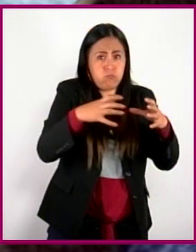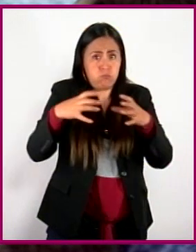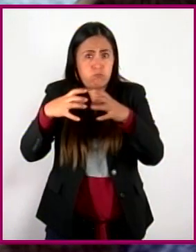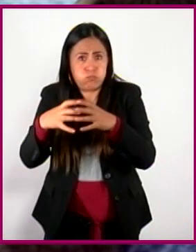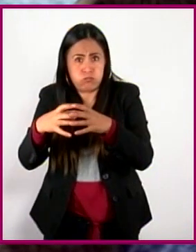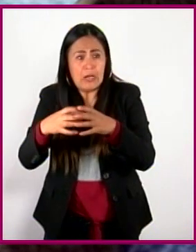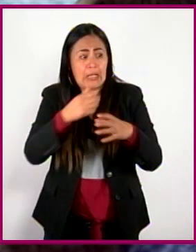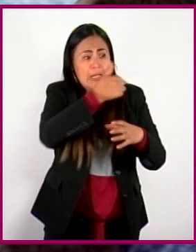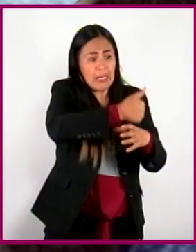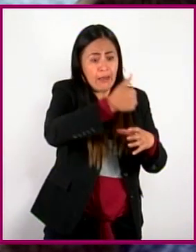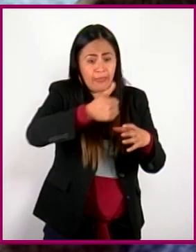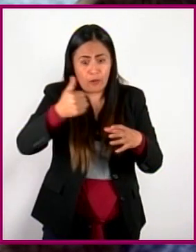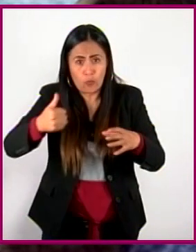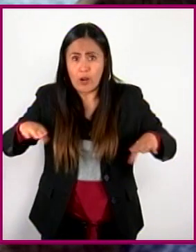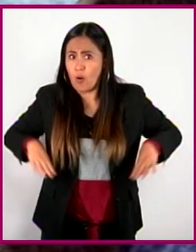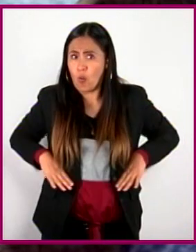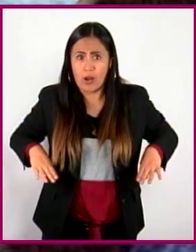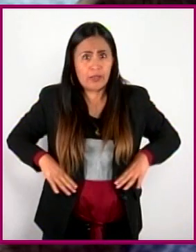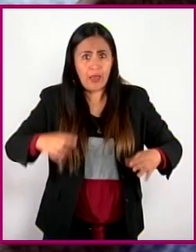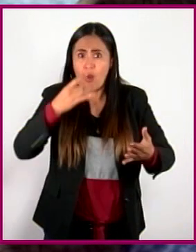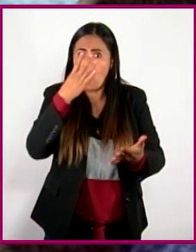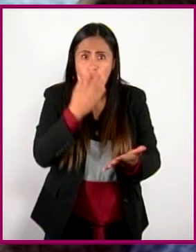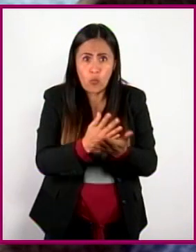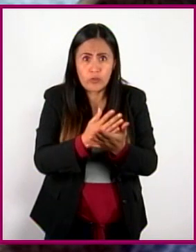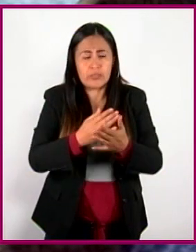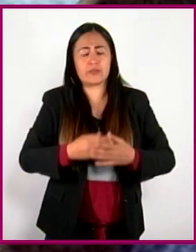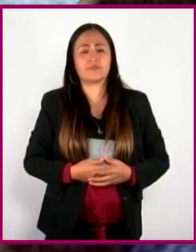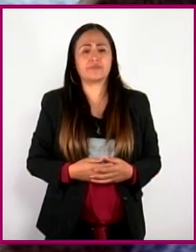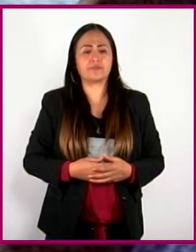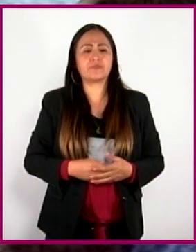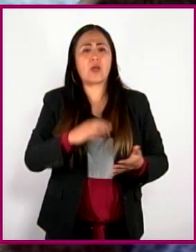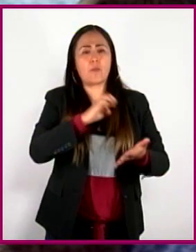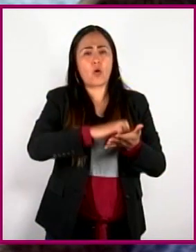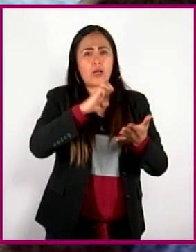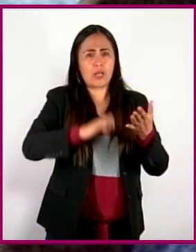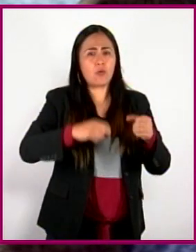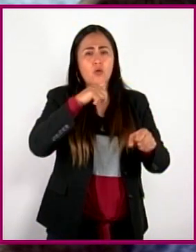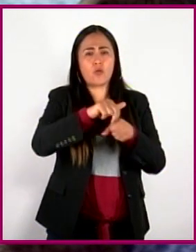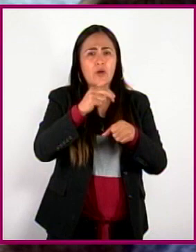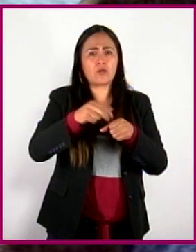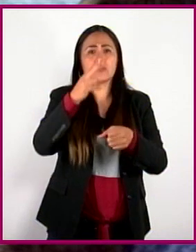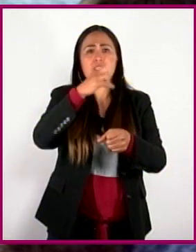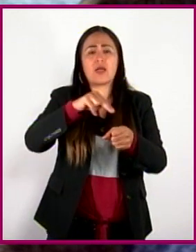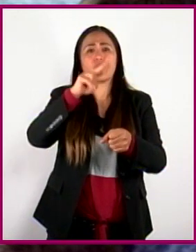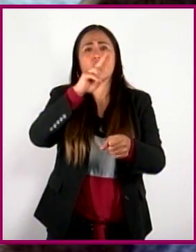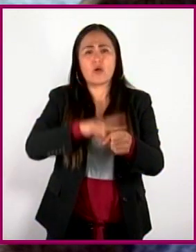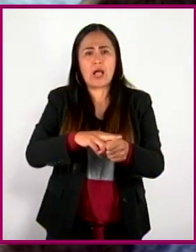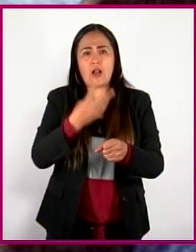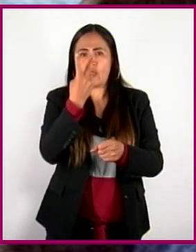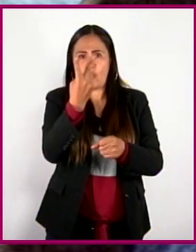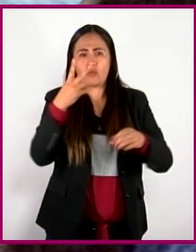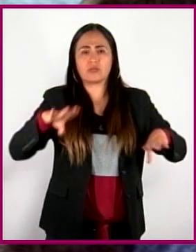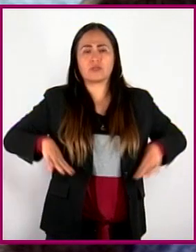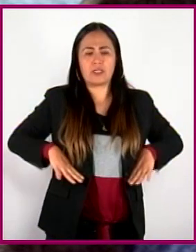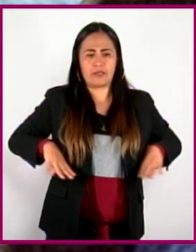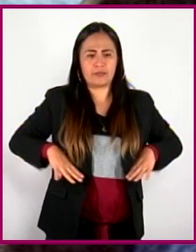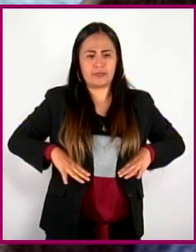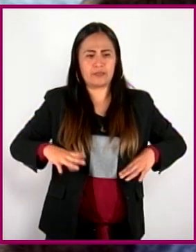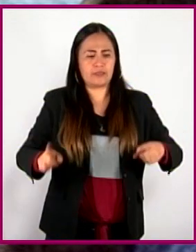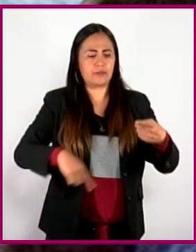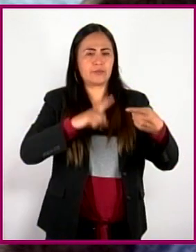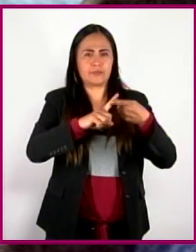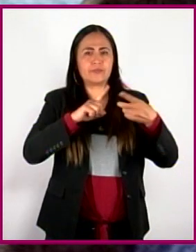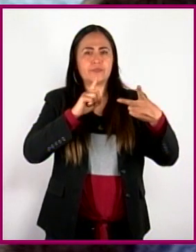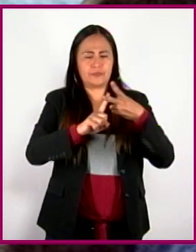propia belleza y propiedades exclusivas. Por ejemplo, los números naturales tienen las siguientes dos propiedades. Número